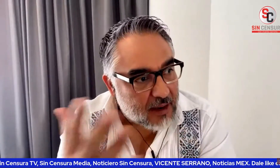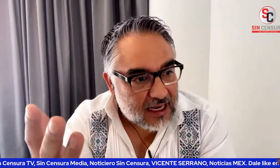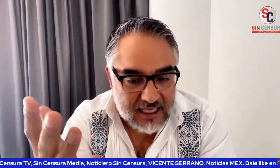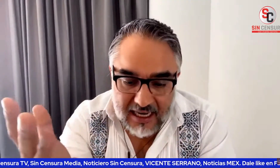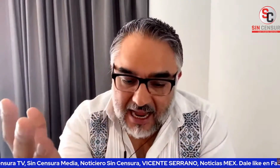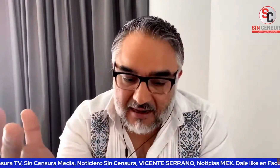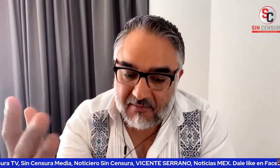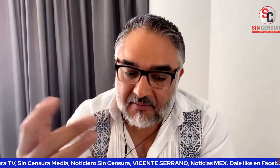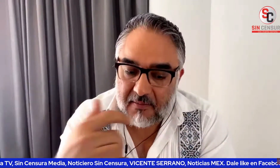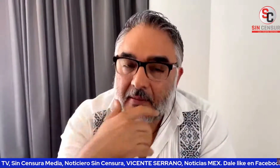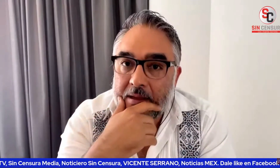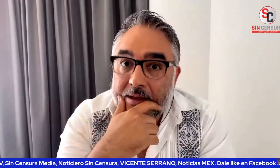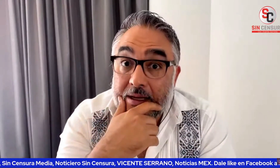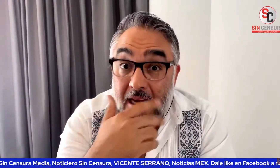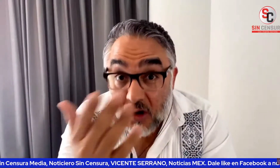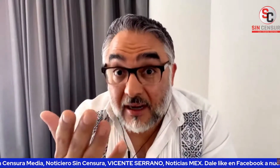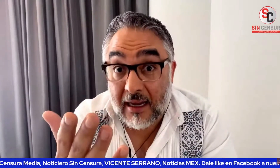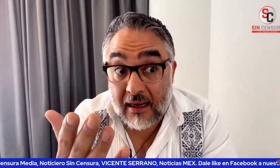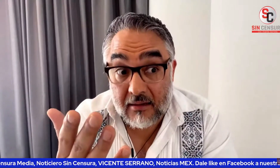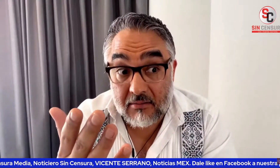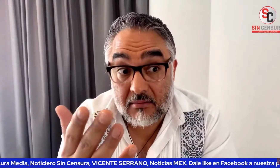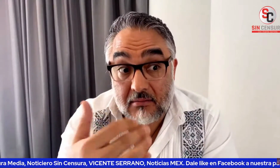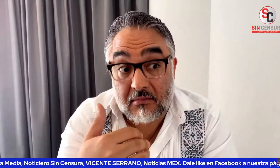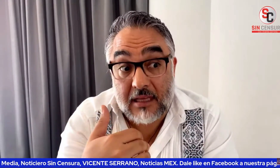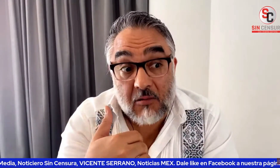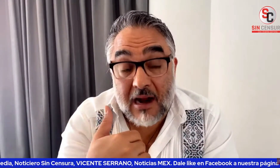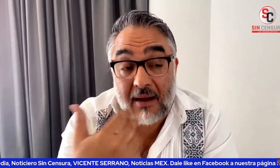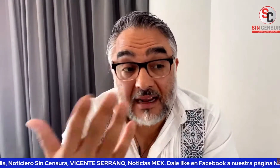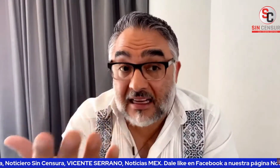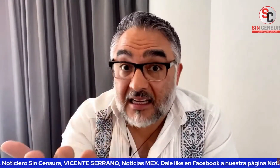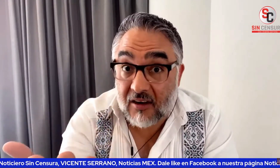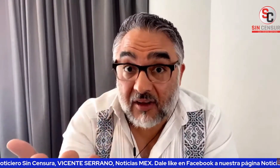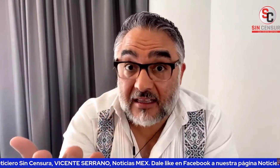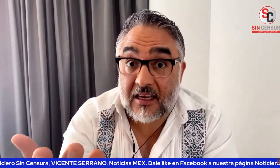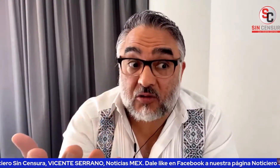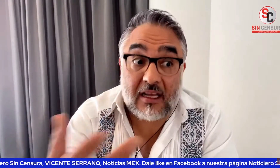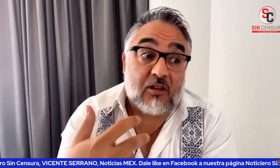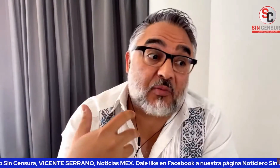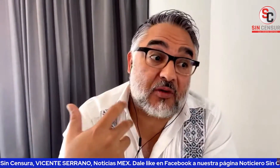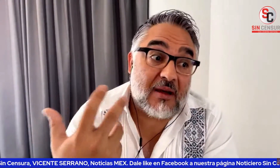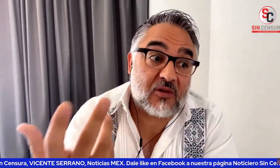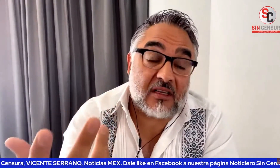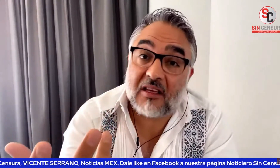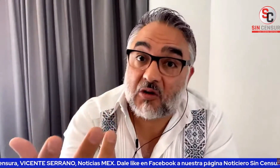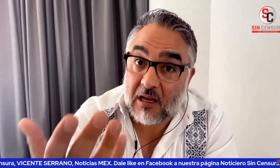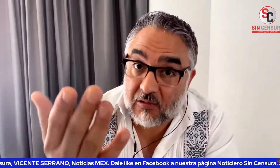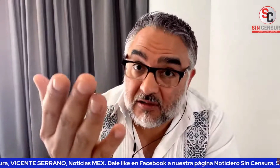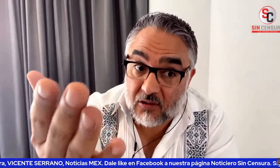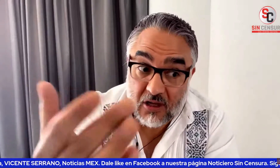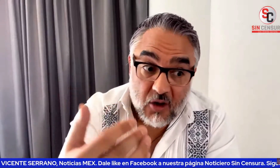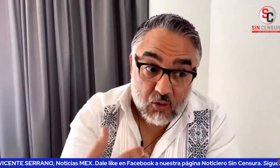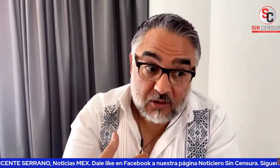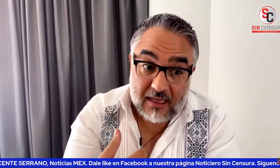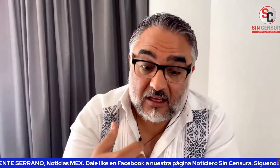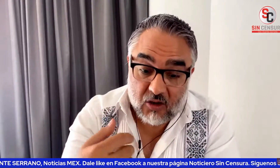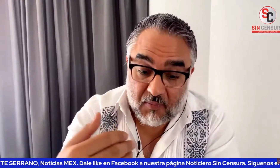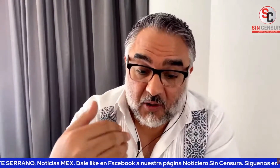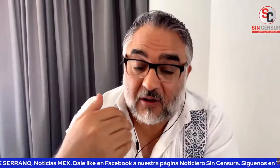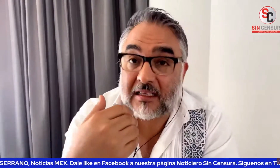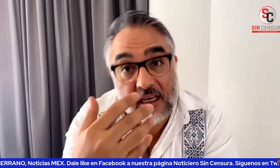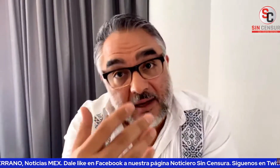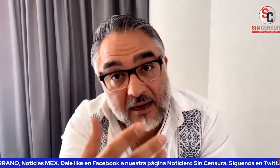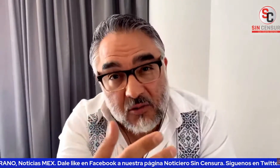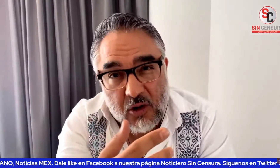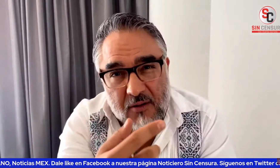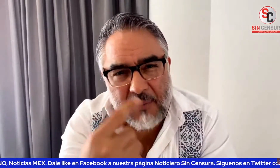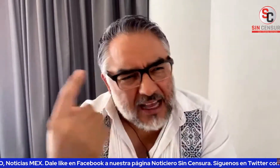y para cerrar, creo que de alguna manera hacen referencia a usted o podríamos sentirnos aludidos usted y yo por lo